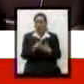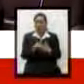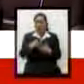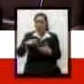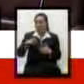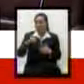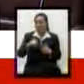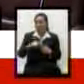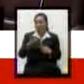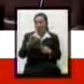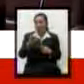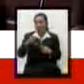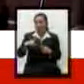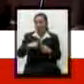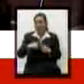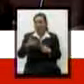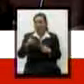Paita, Hilo, Matarani,